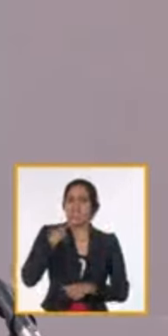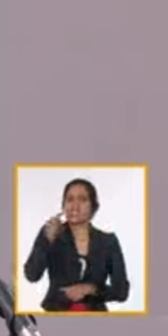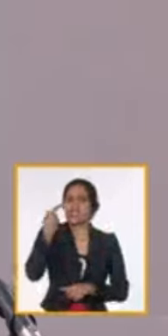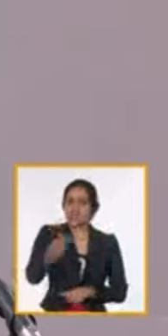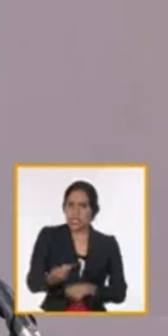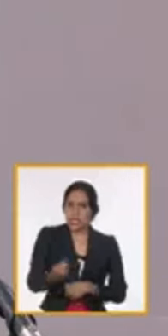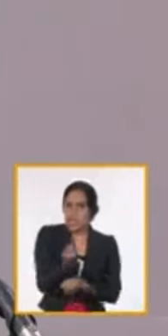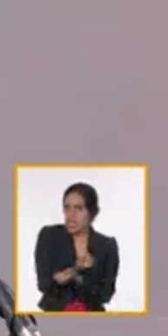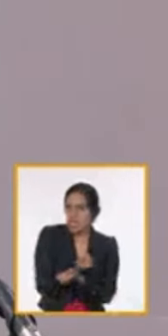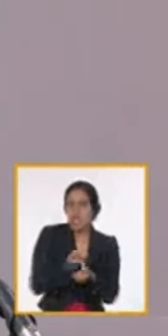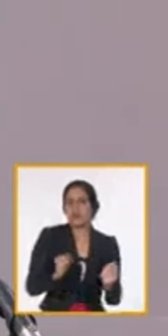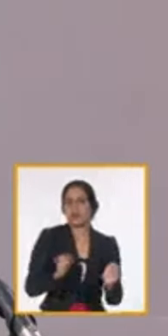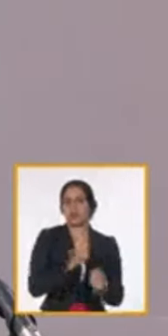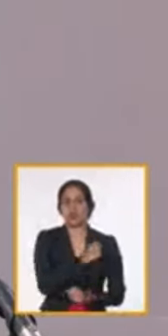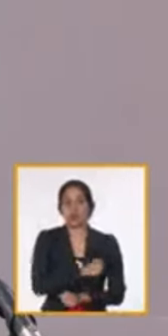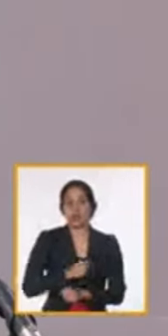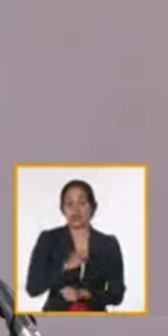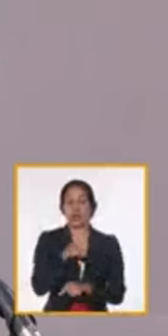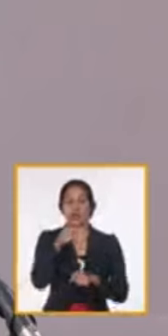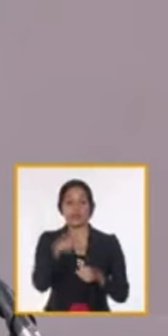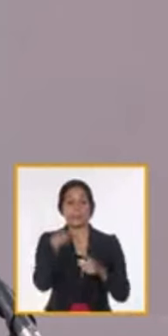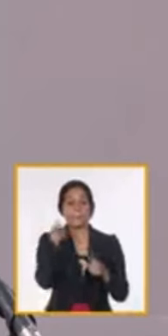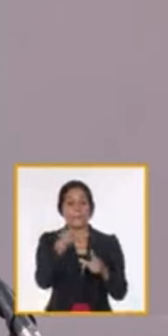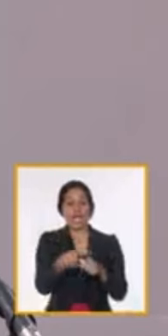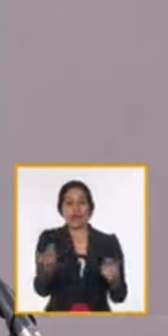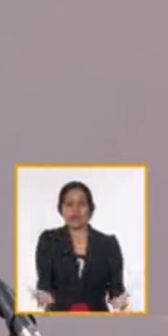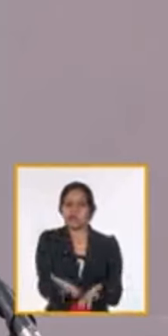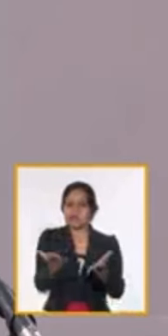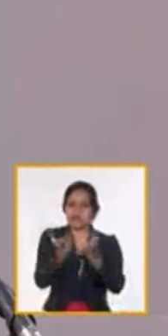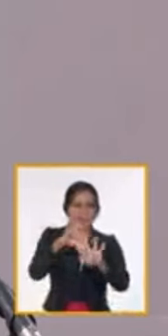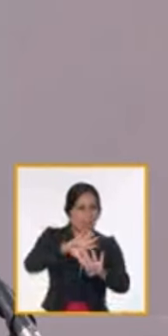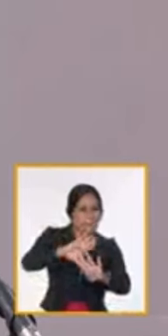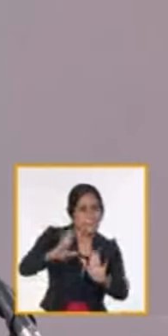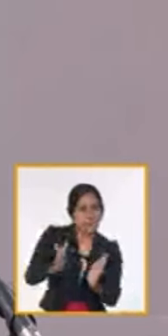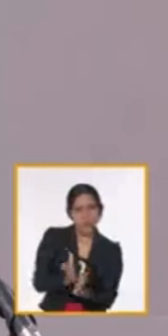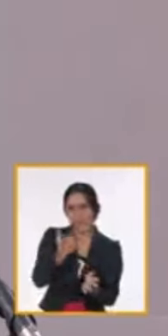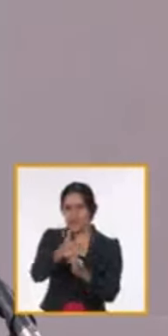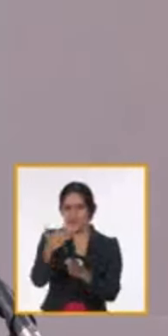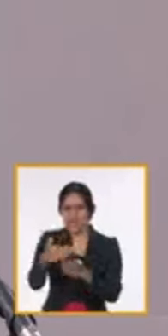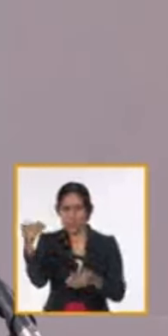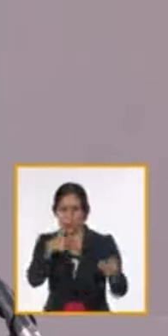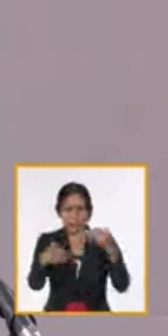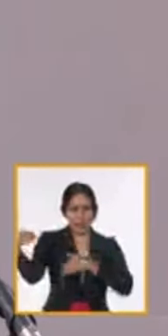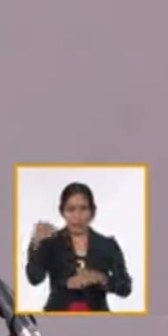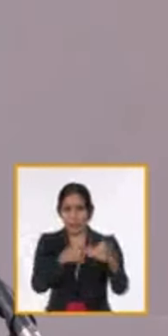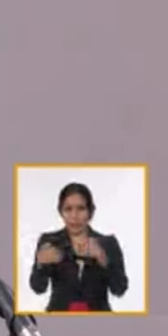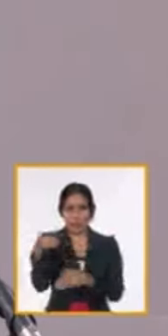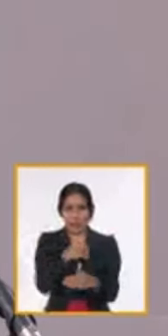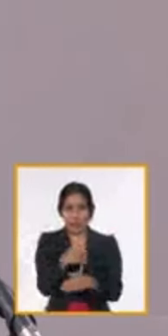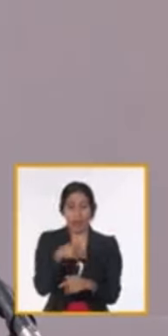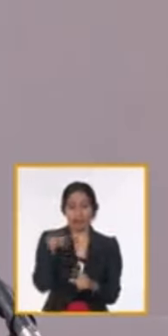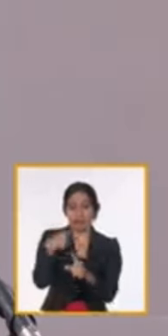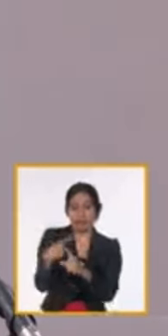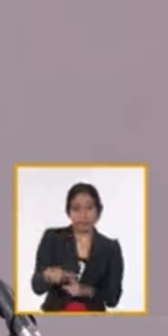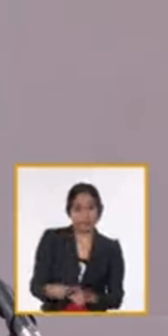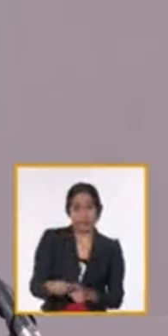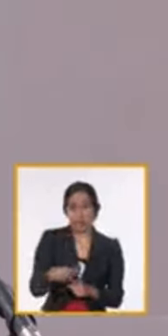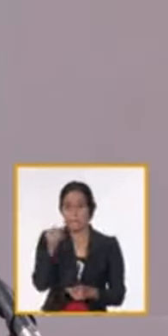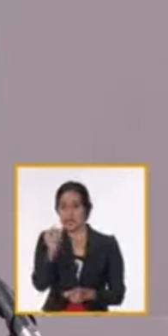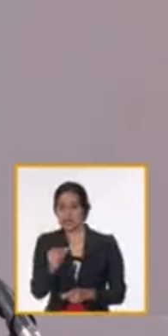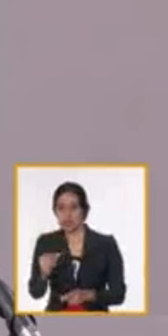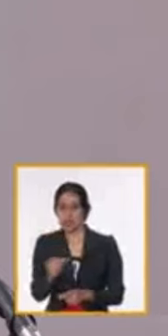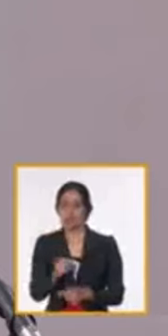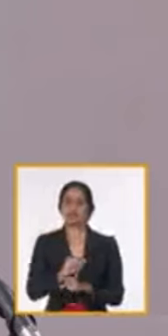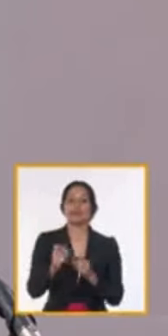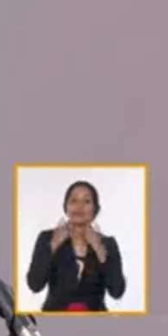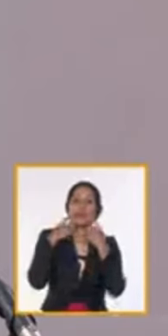o sea, los estudiantes convocaron al mundo a acompañar esta lucha social. Y obviamente el gobierno norteamericano